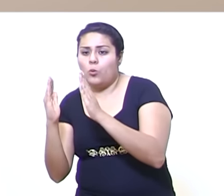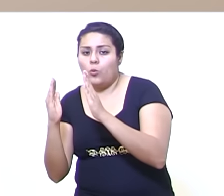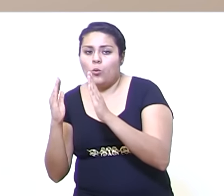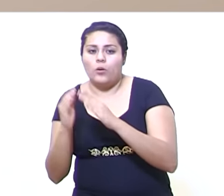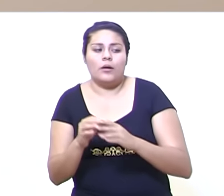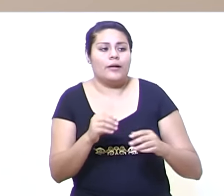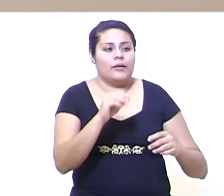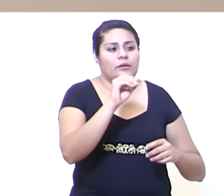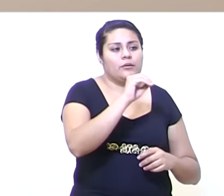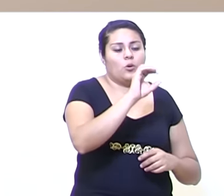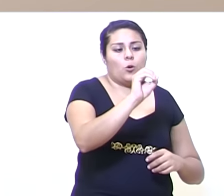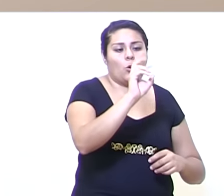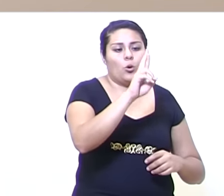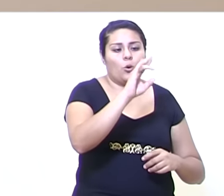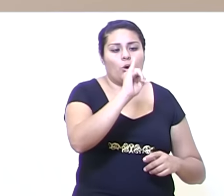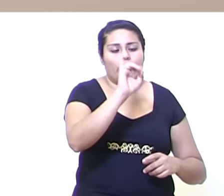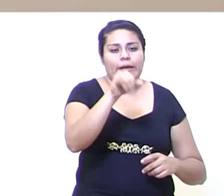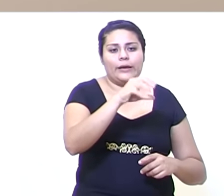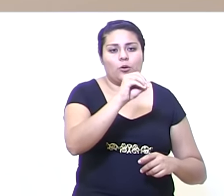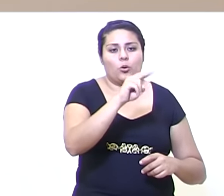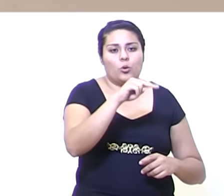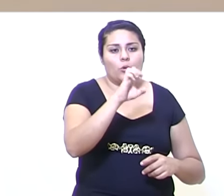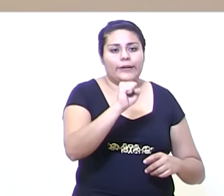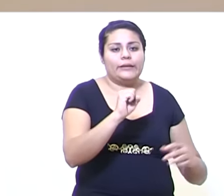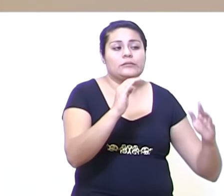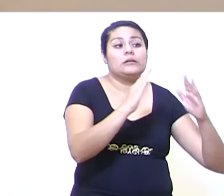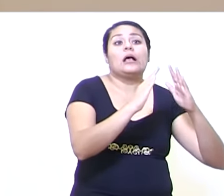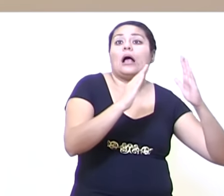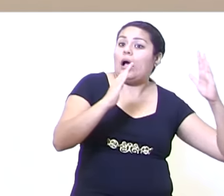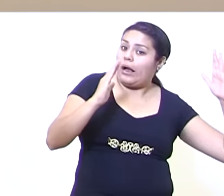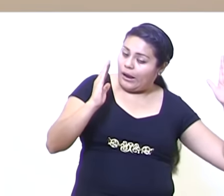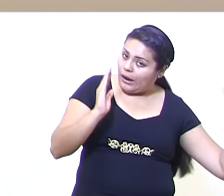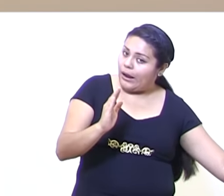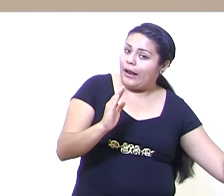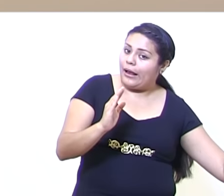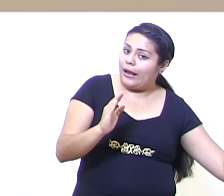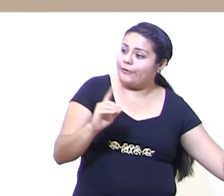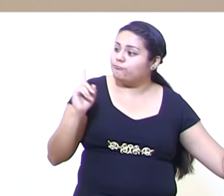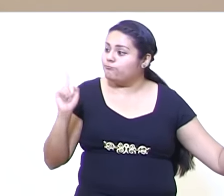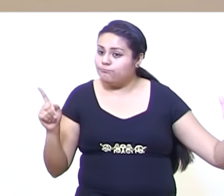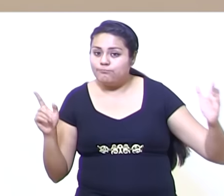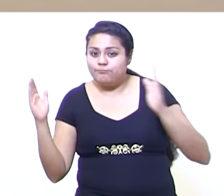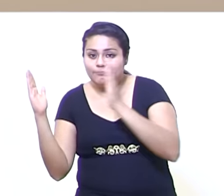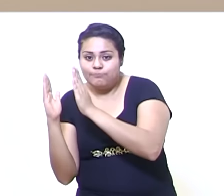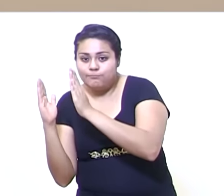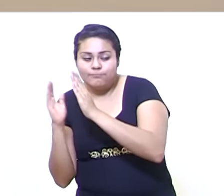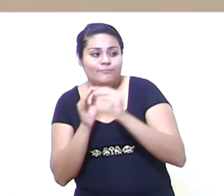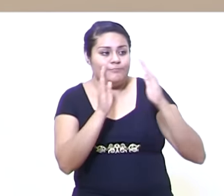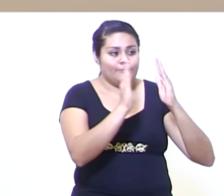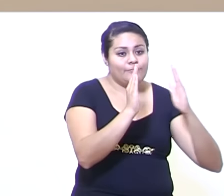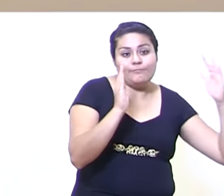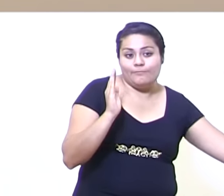Exacto, orejones es una palabra larga y oso es una palabra corta.